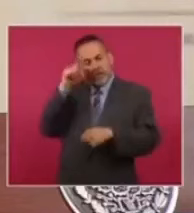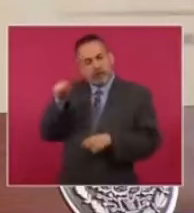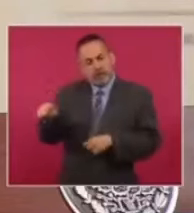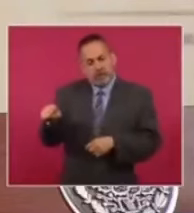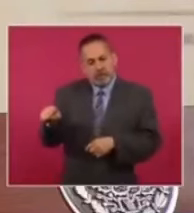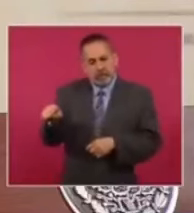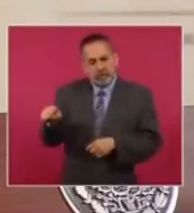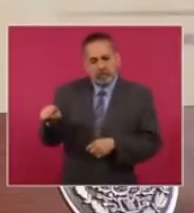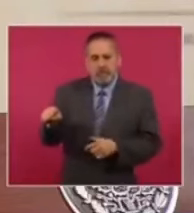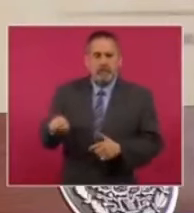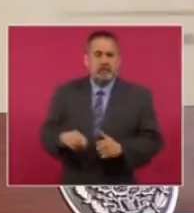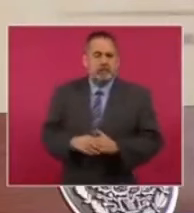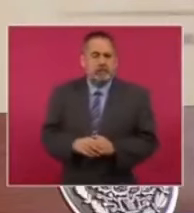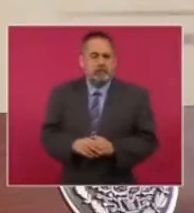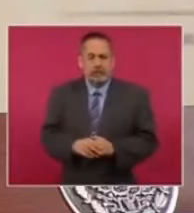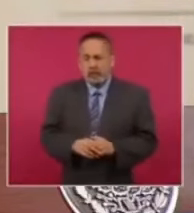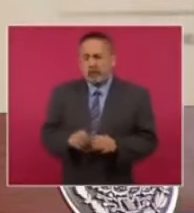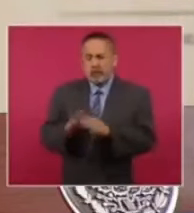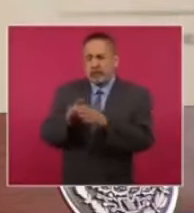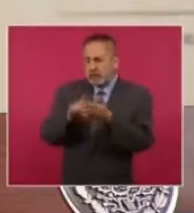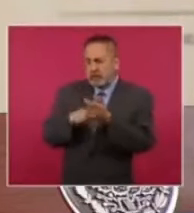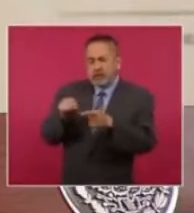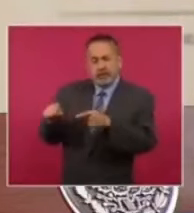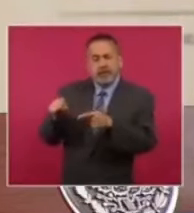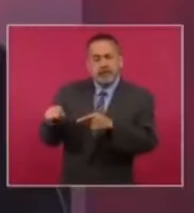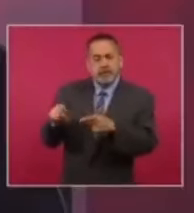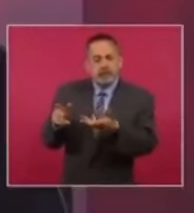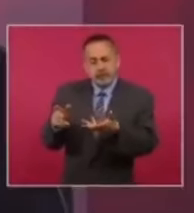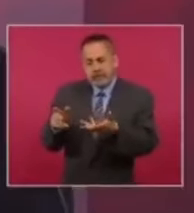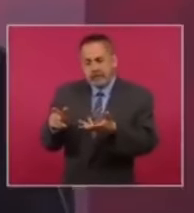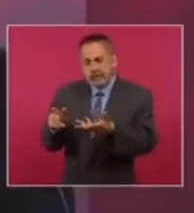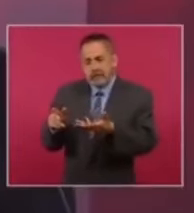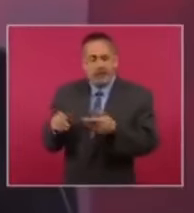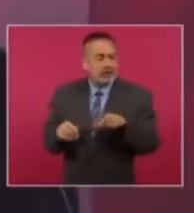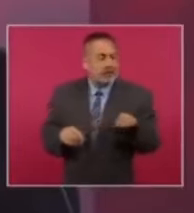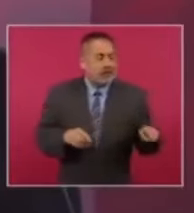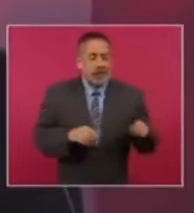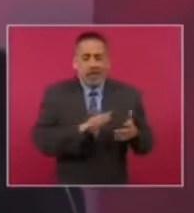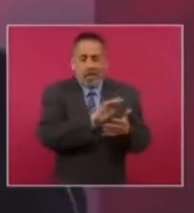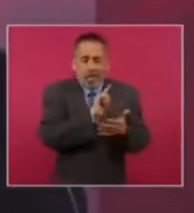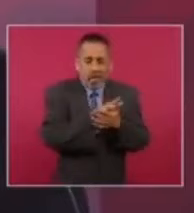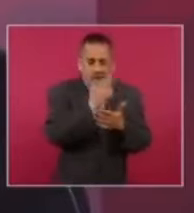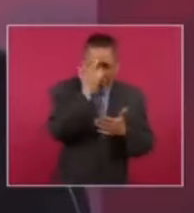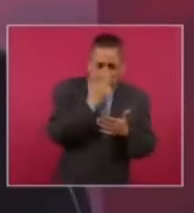productos producto de El influyentismo de la ilegalidad